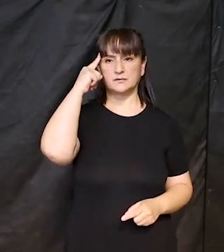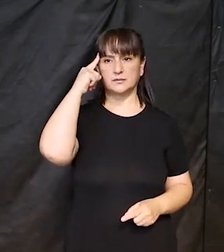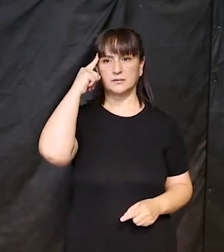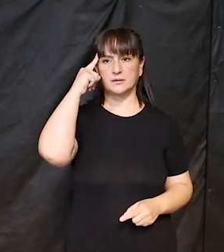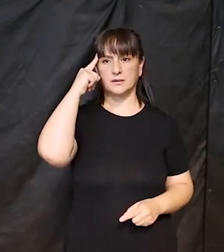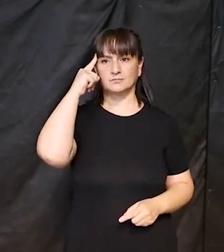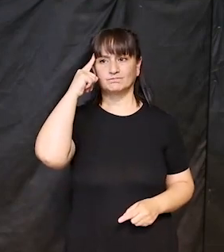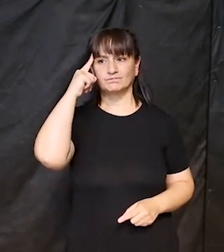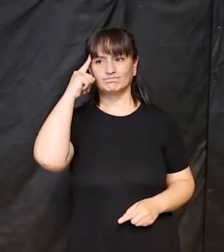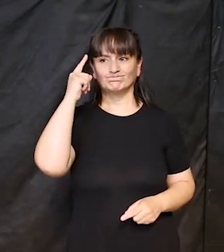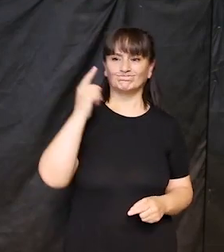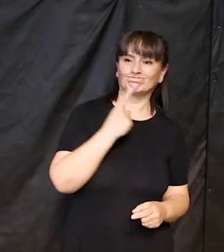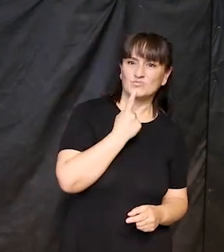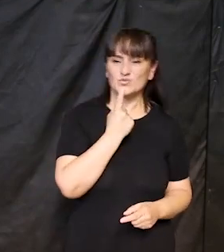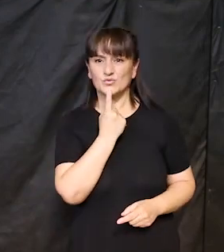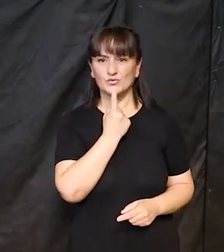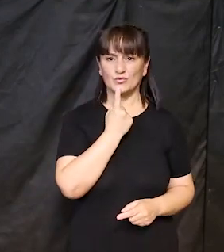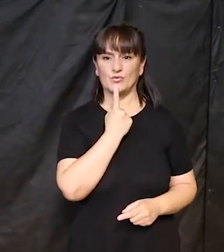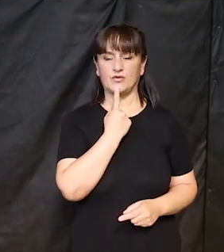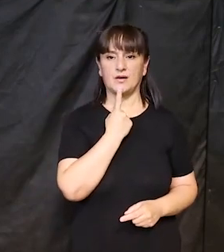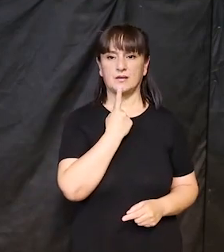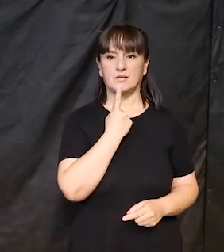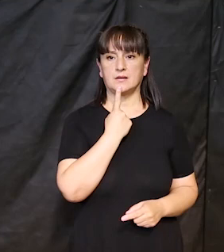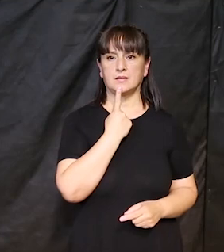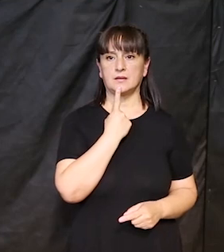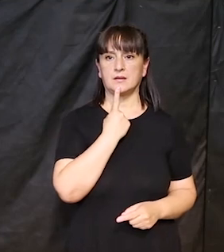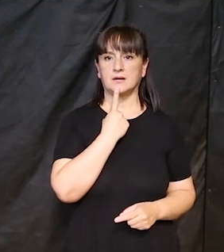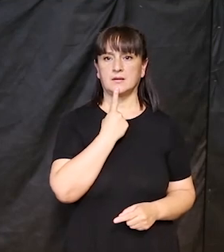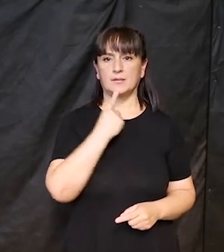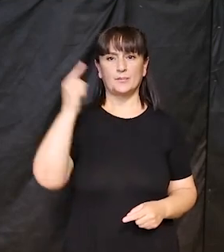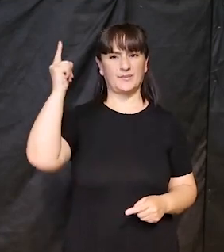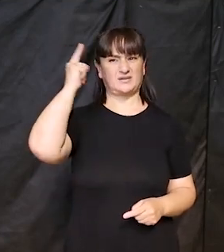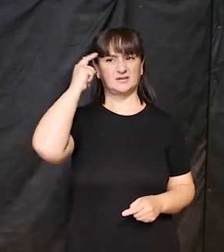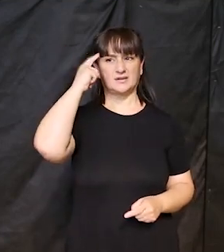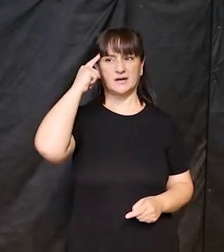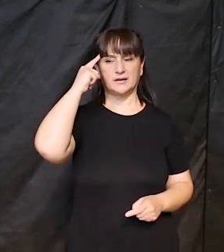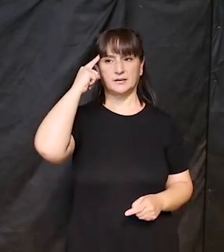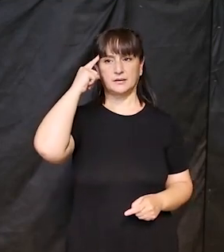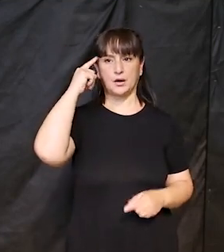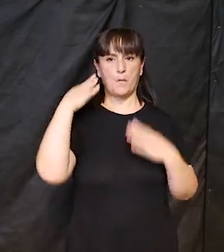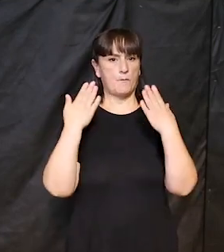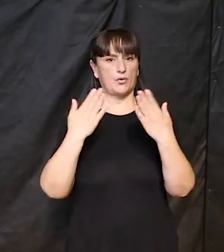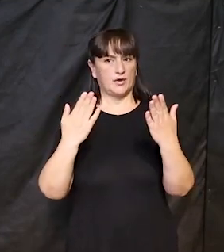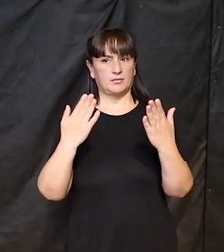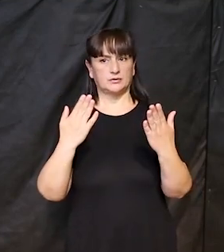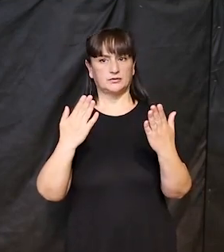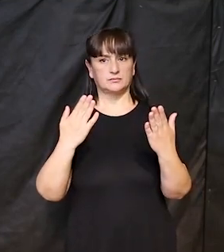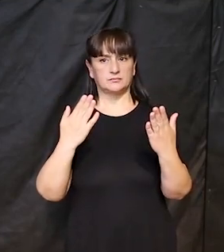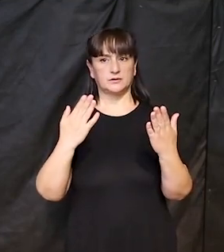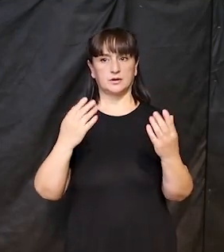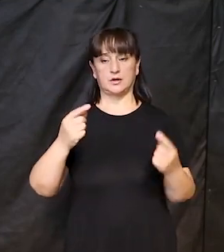pensamientos y hace que podamos que no podamos desarrollar la fuerza que dios nos ha dado no importa la